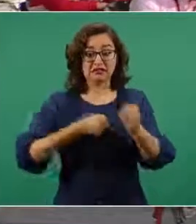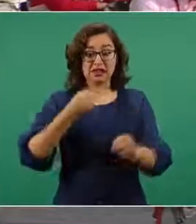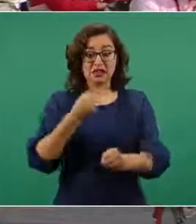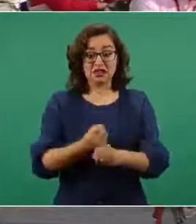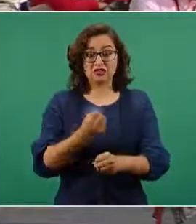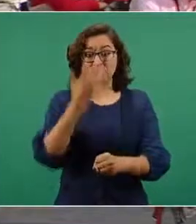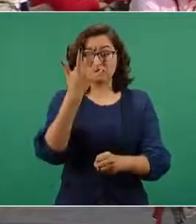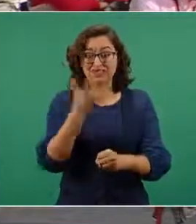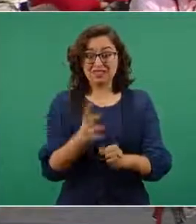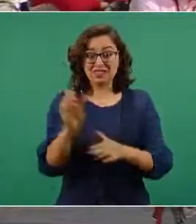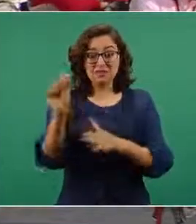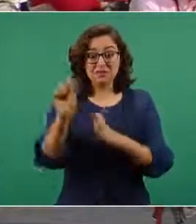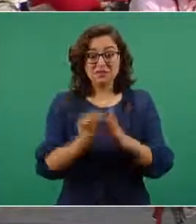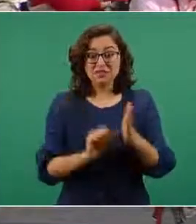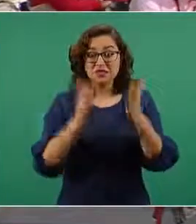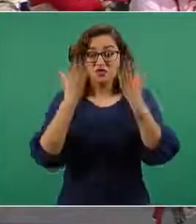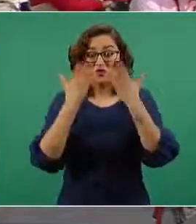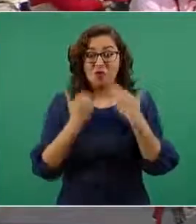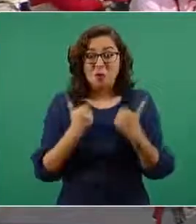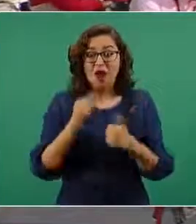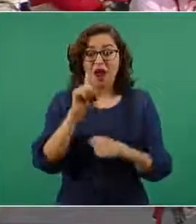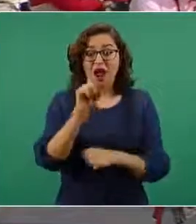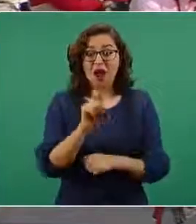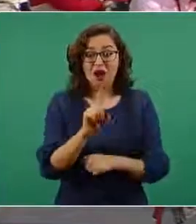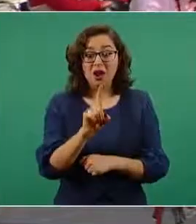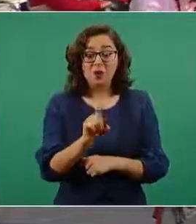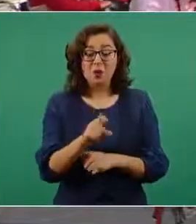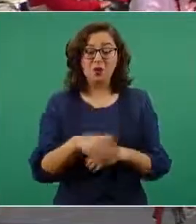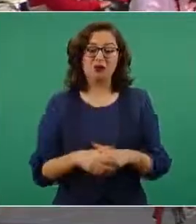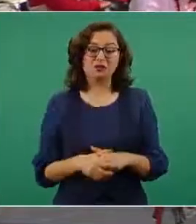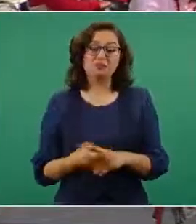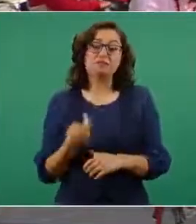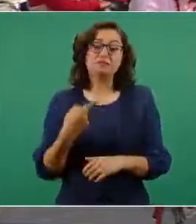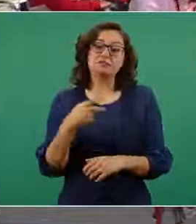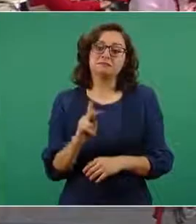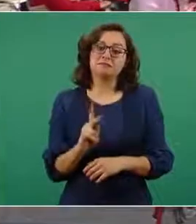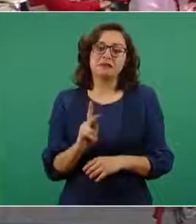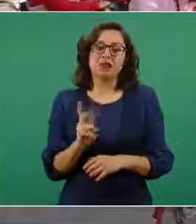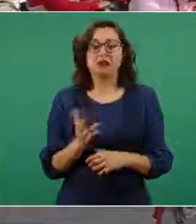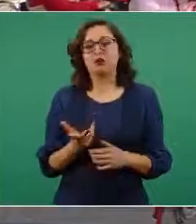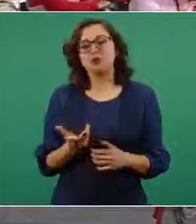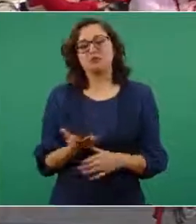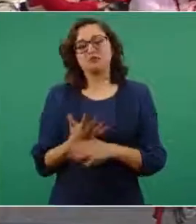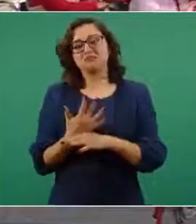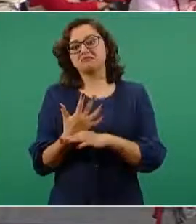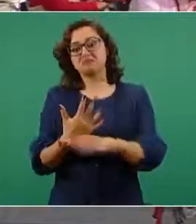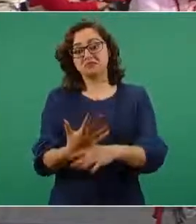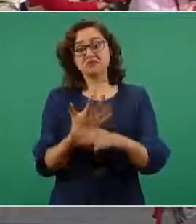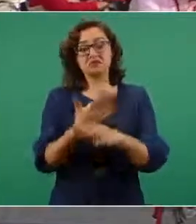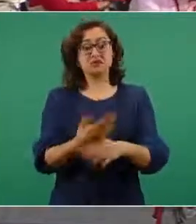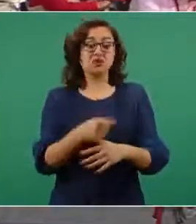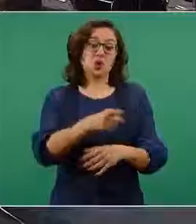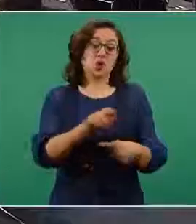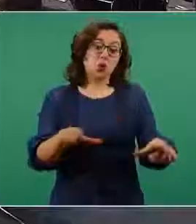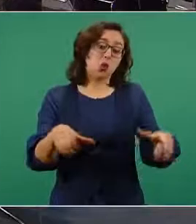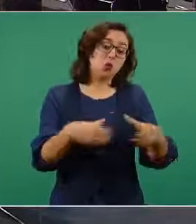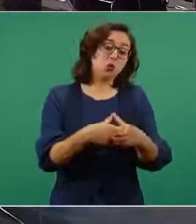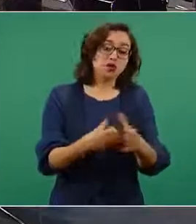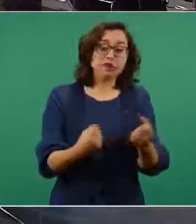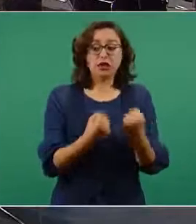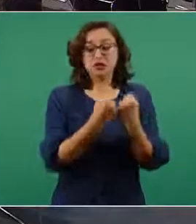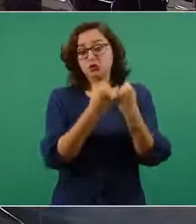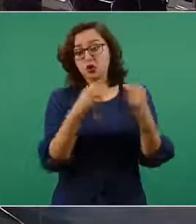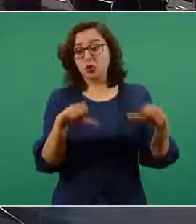agua. Pero se maneja el discurso, el conflicto intercomunitario, y como